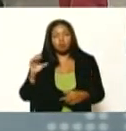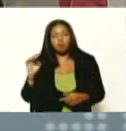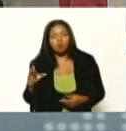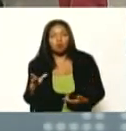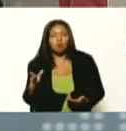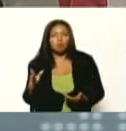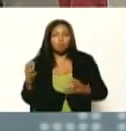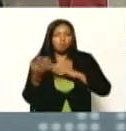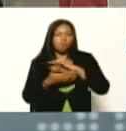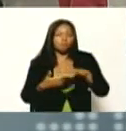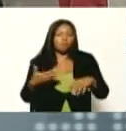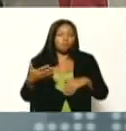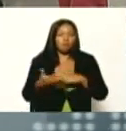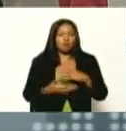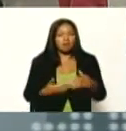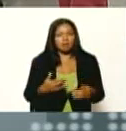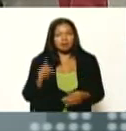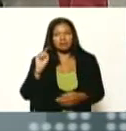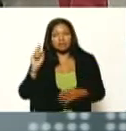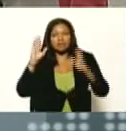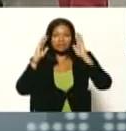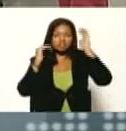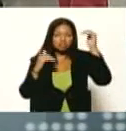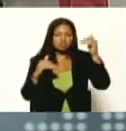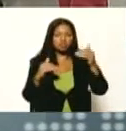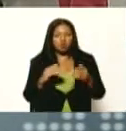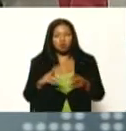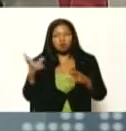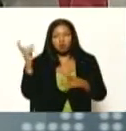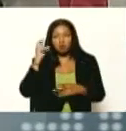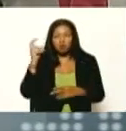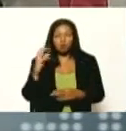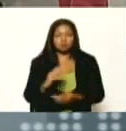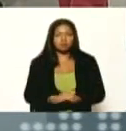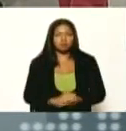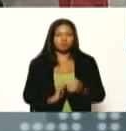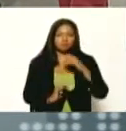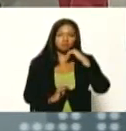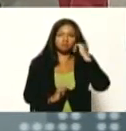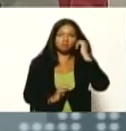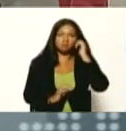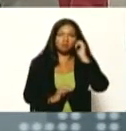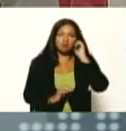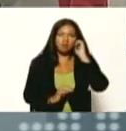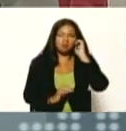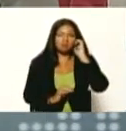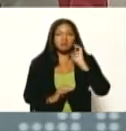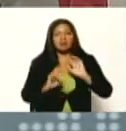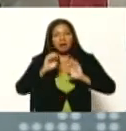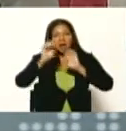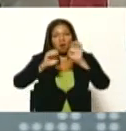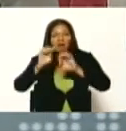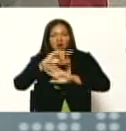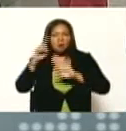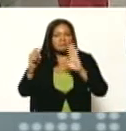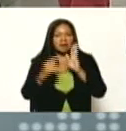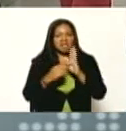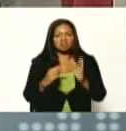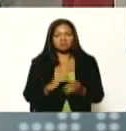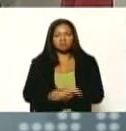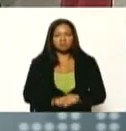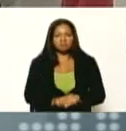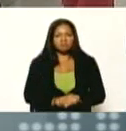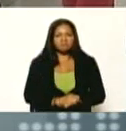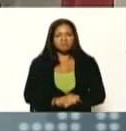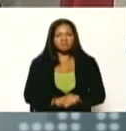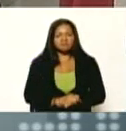cosa. Necesita que lo atiendan, que lo escuchen, que lo diagnostiquen, que